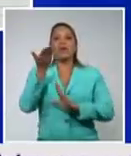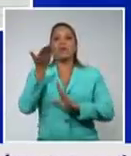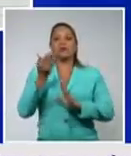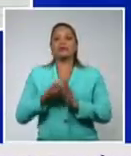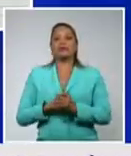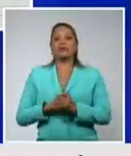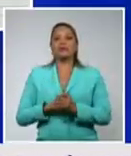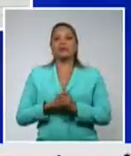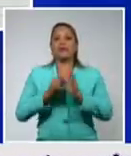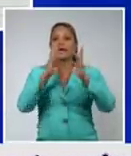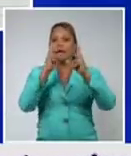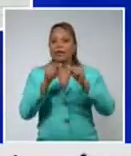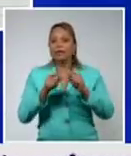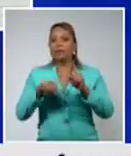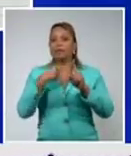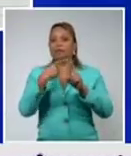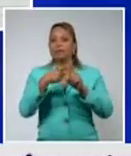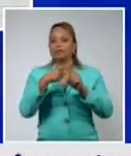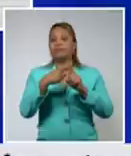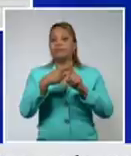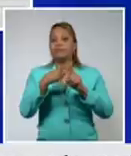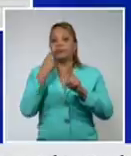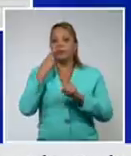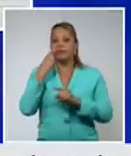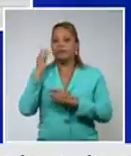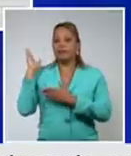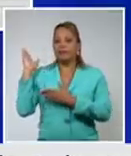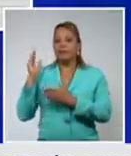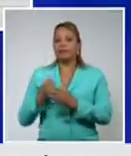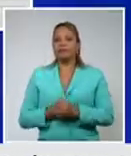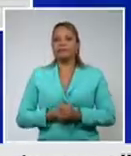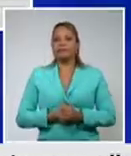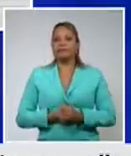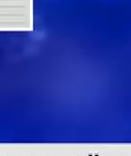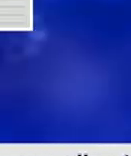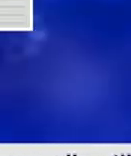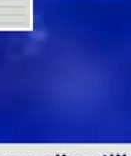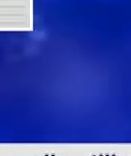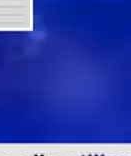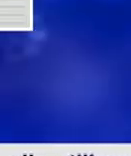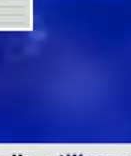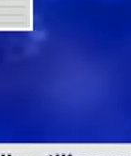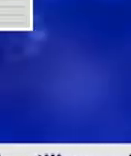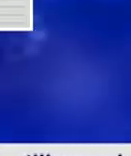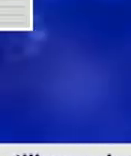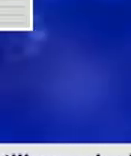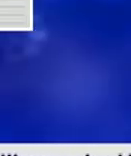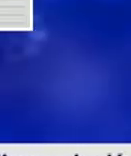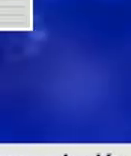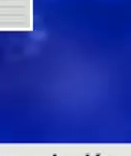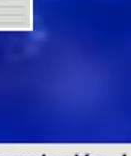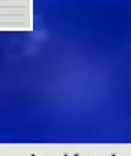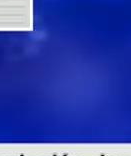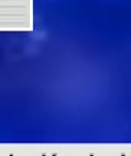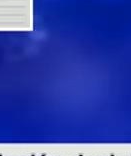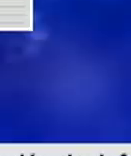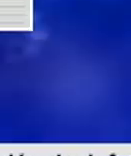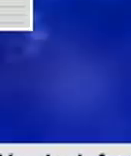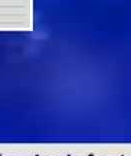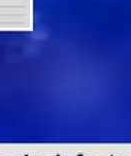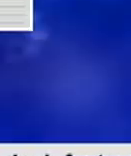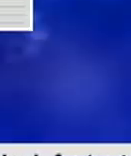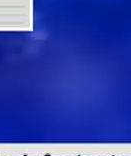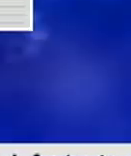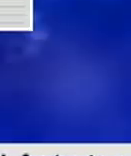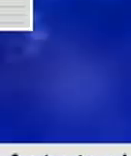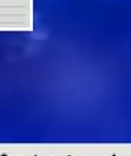el número de casos, lo cual se puede apreciar en el gráfico con la curva de La Habana. Y la afectación en todo